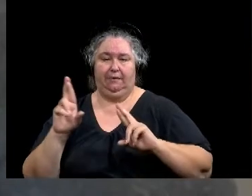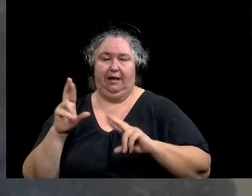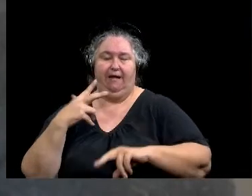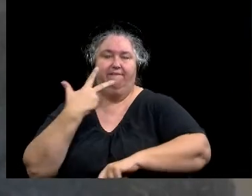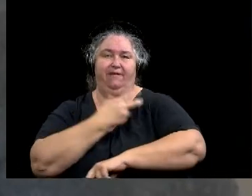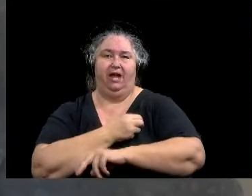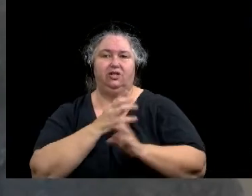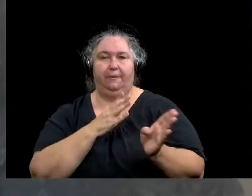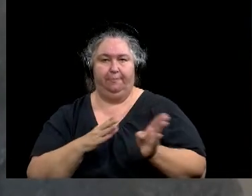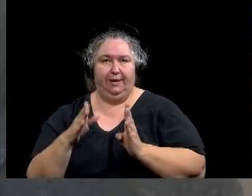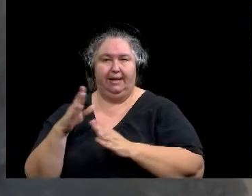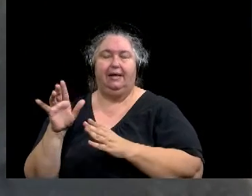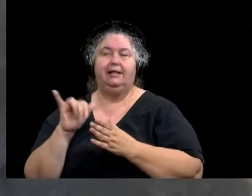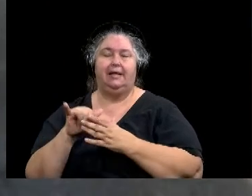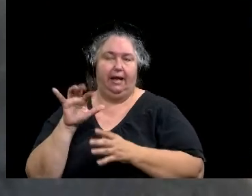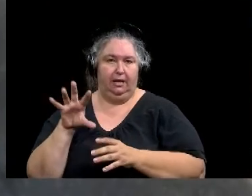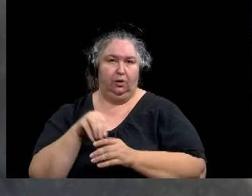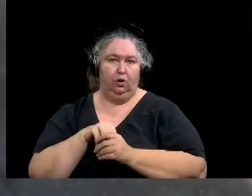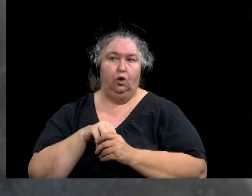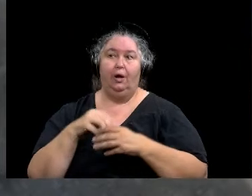estamos ahorita